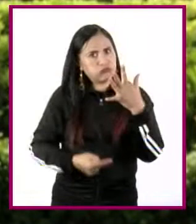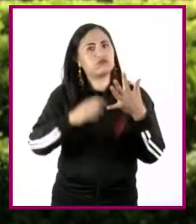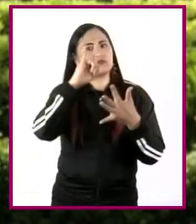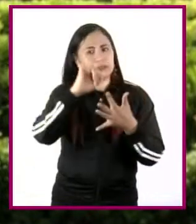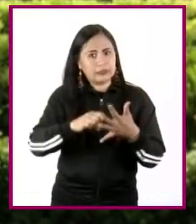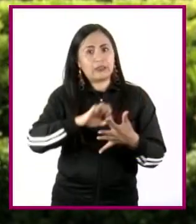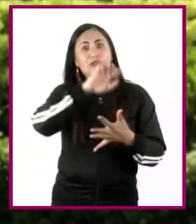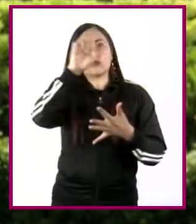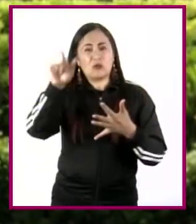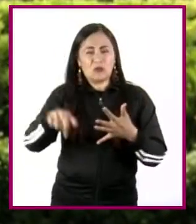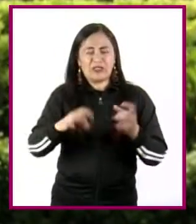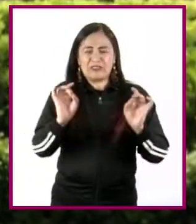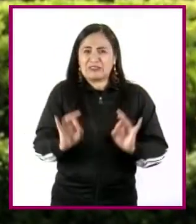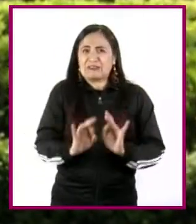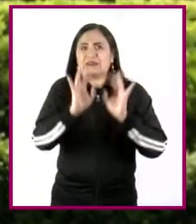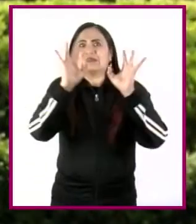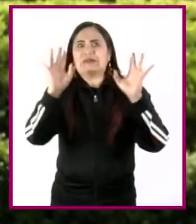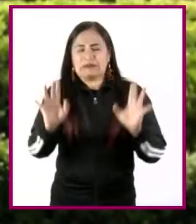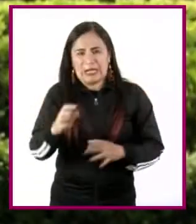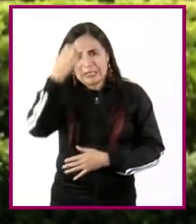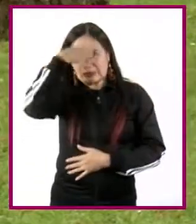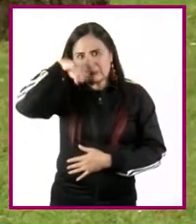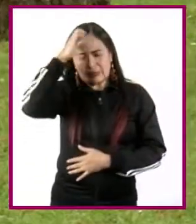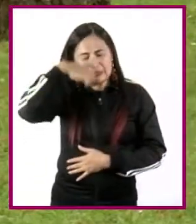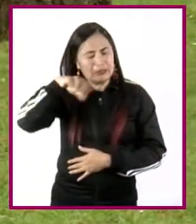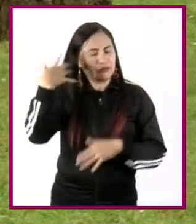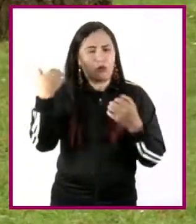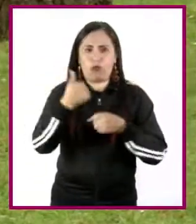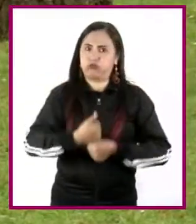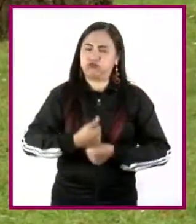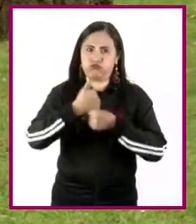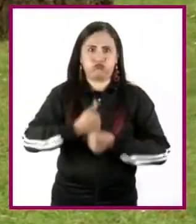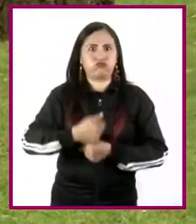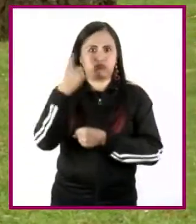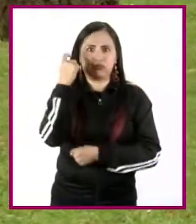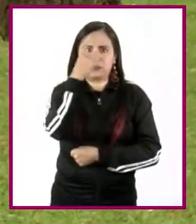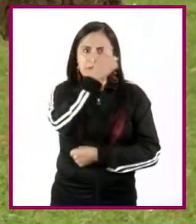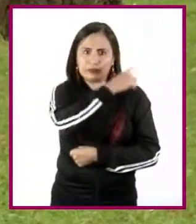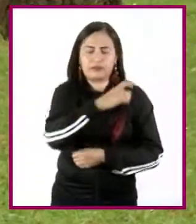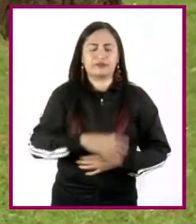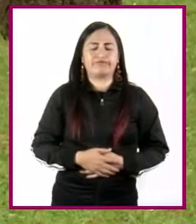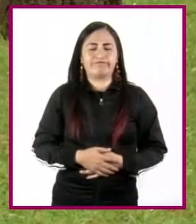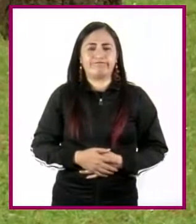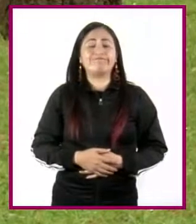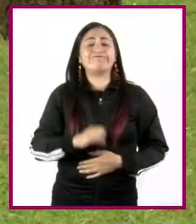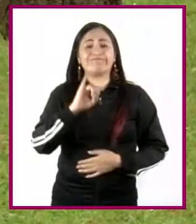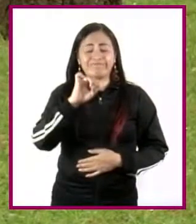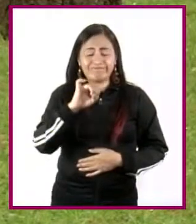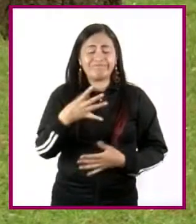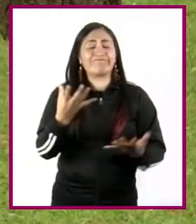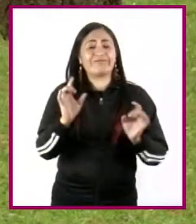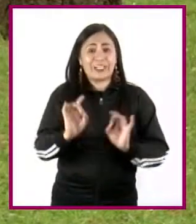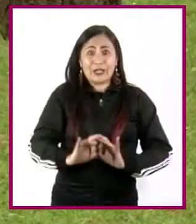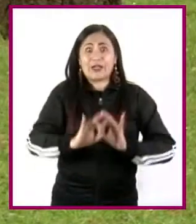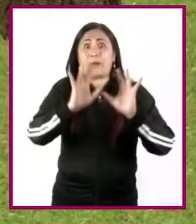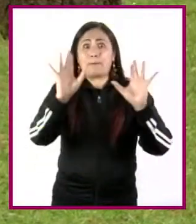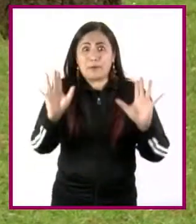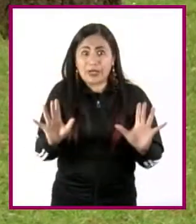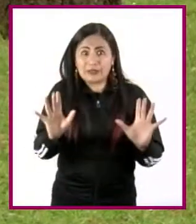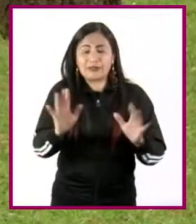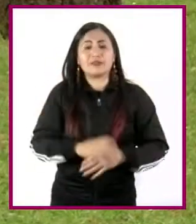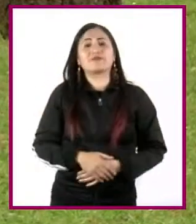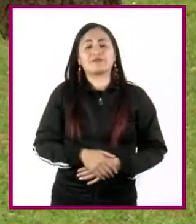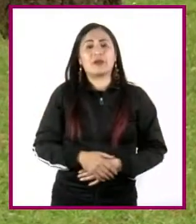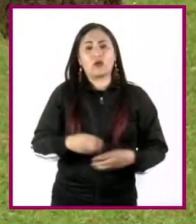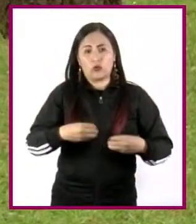así evitar pasar por una de las experiencias más difíciles. Una experiencia que, de presentarse en su vida, puede incidir